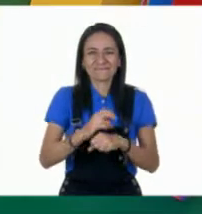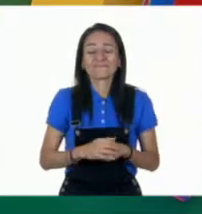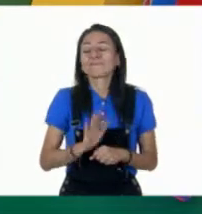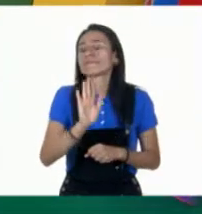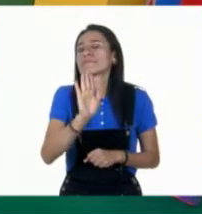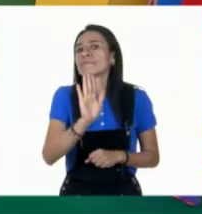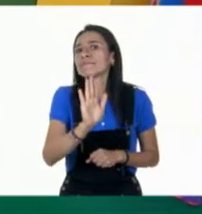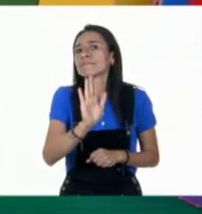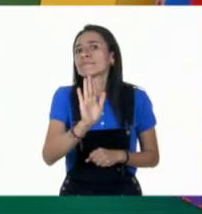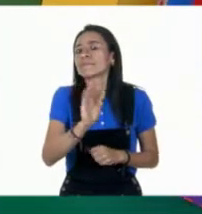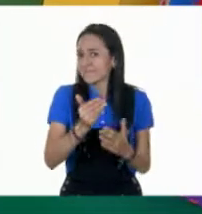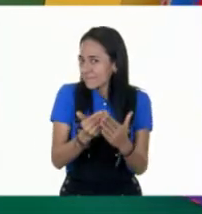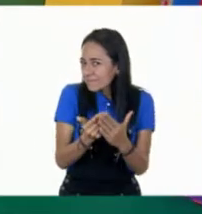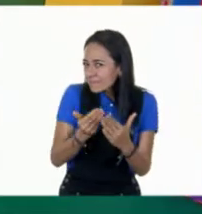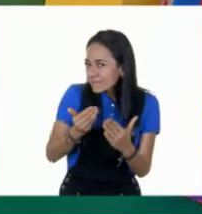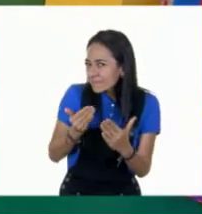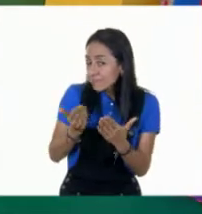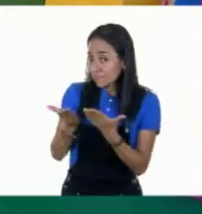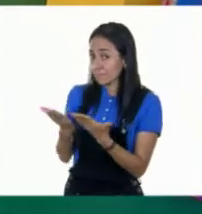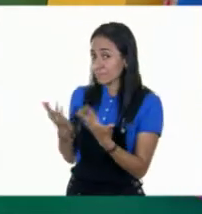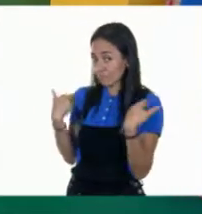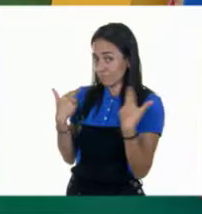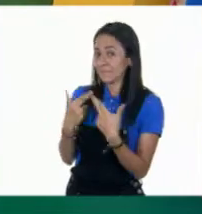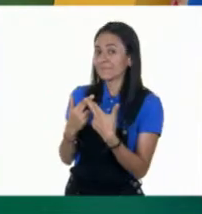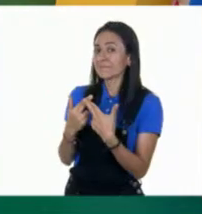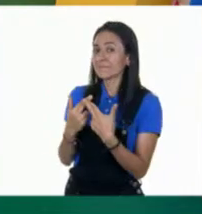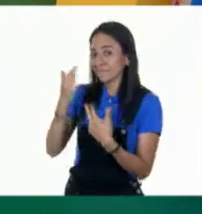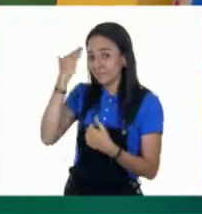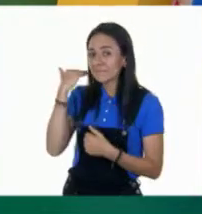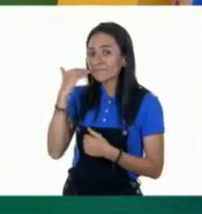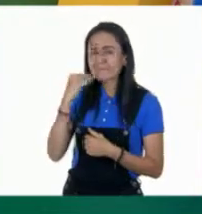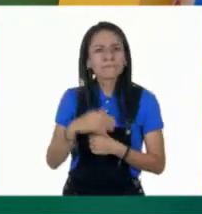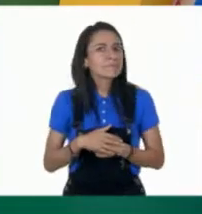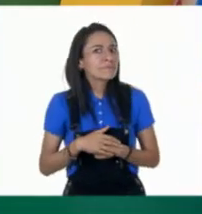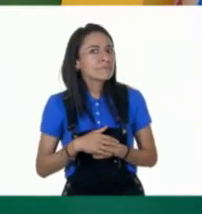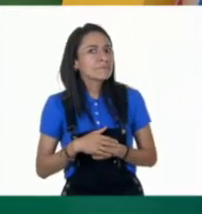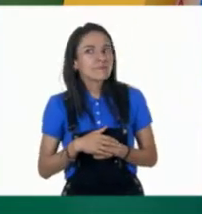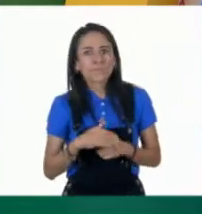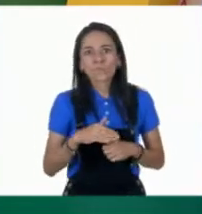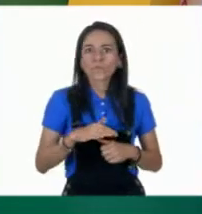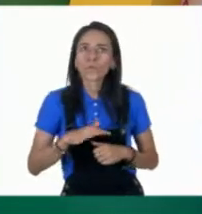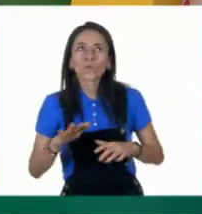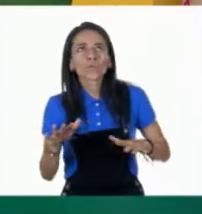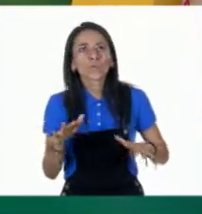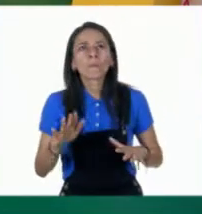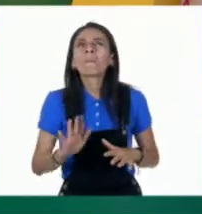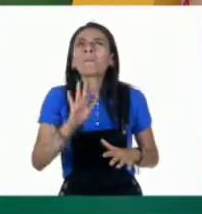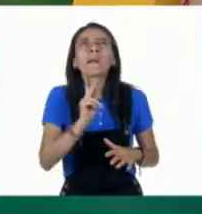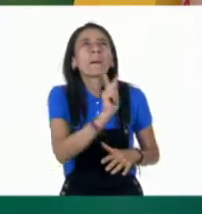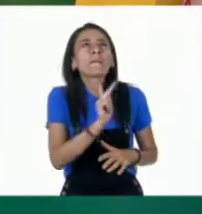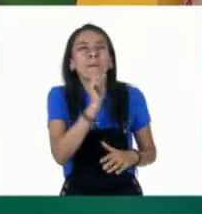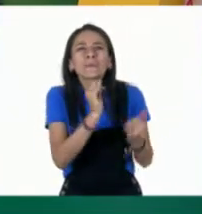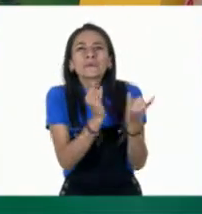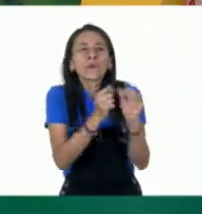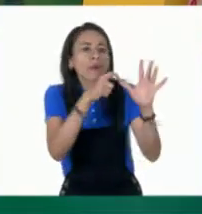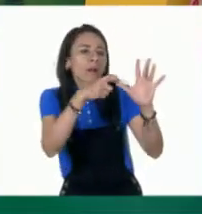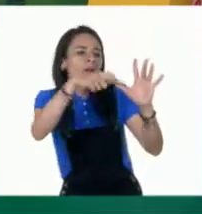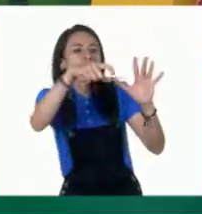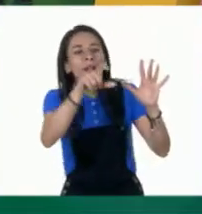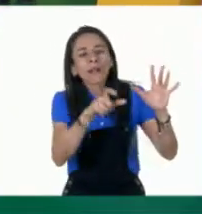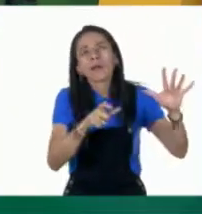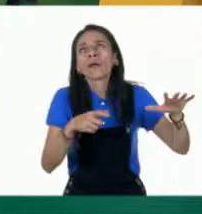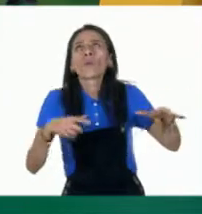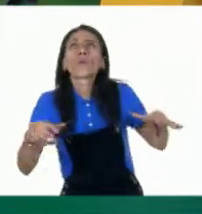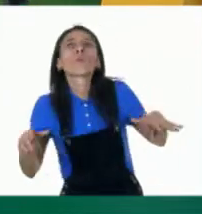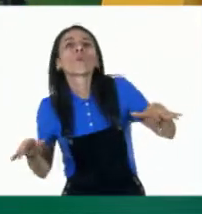Pero antes, maestra Abril. ¿Qué te parece si nos movemos y nos vamos como unas hojas? Como unas hojas. Como unas hojas del otoño. Vámonos volando.